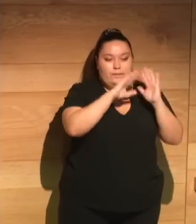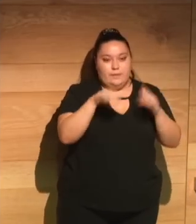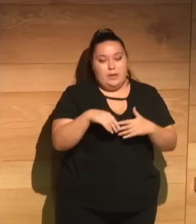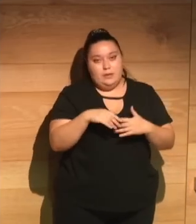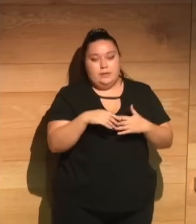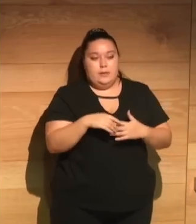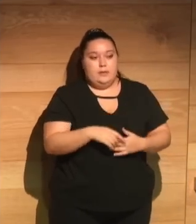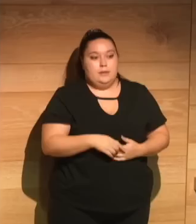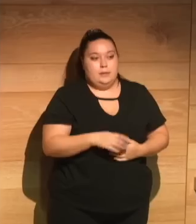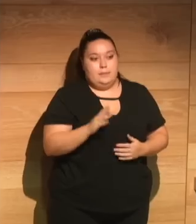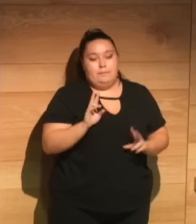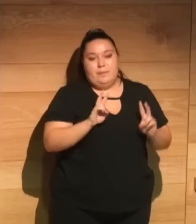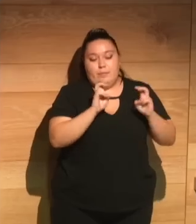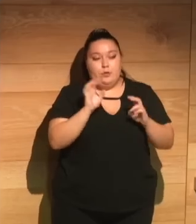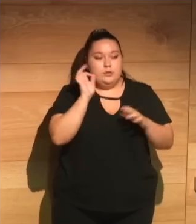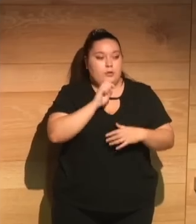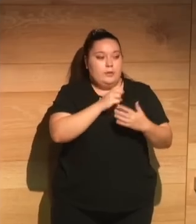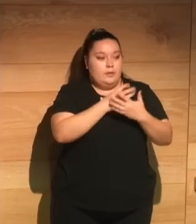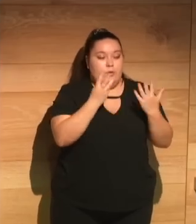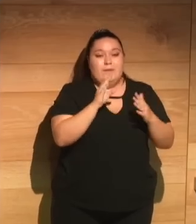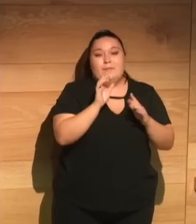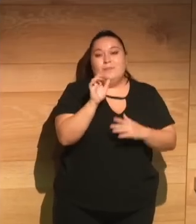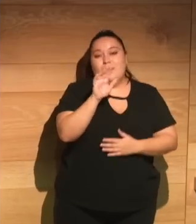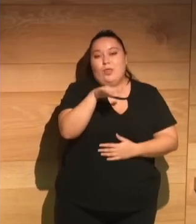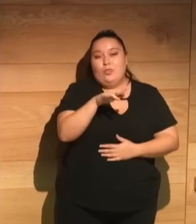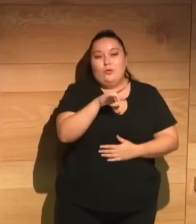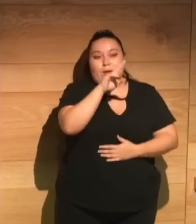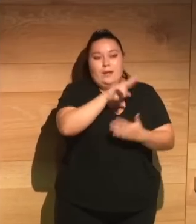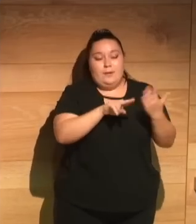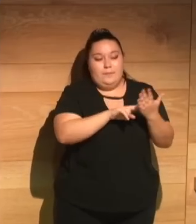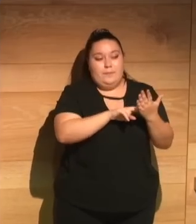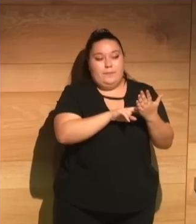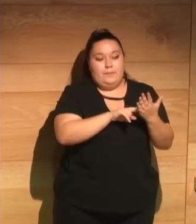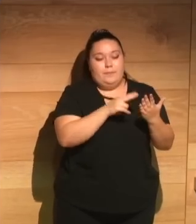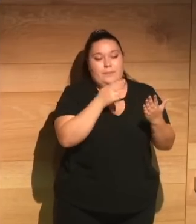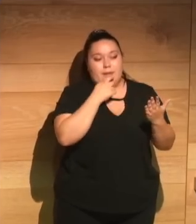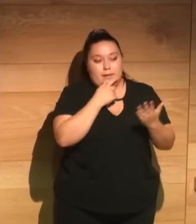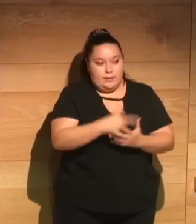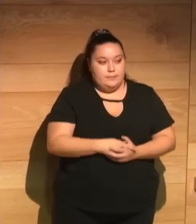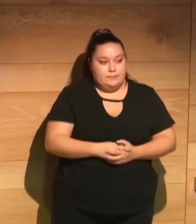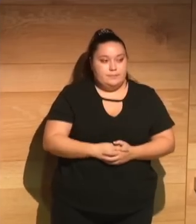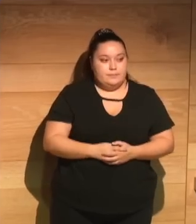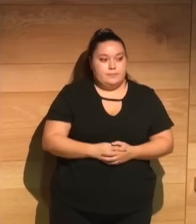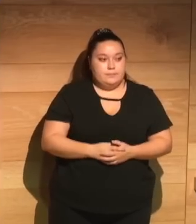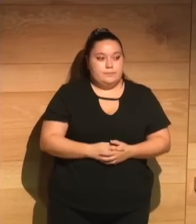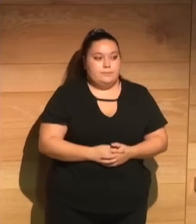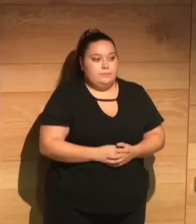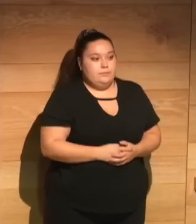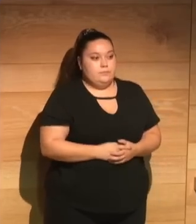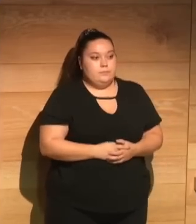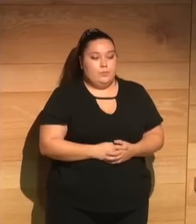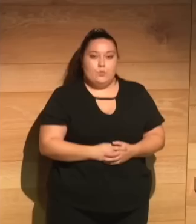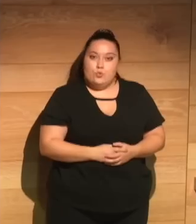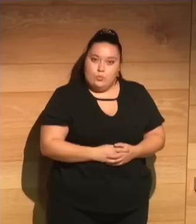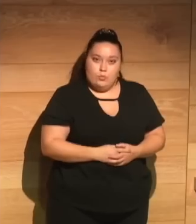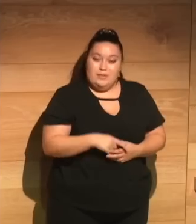principios del XIX en Inglaterra, es decir, entrando en la época victoriana, en Inglaterra esto era un